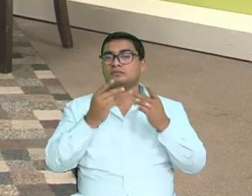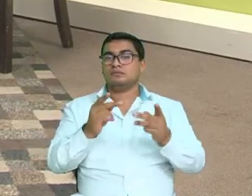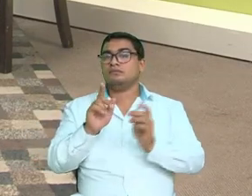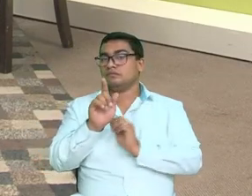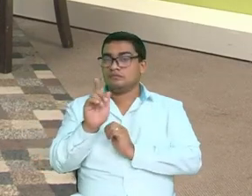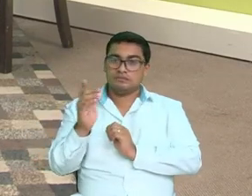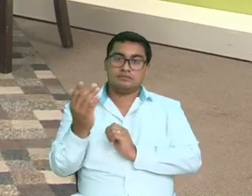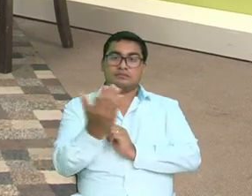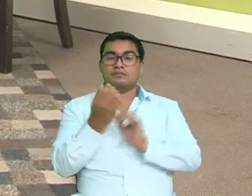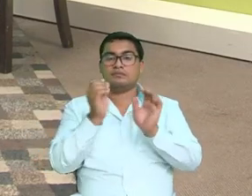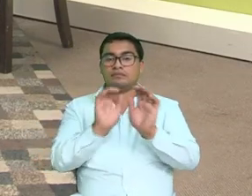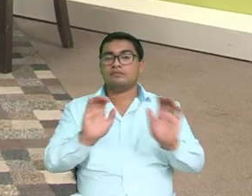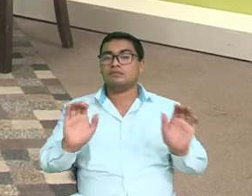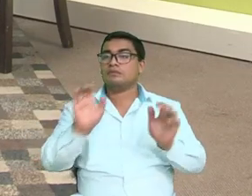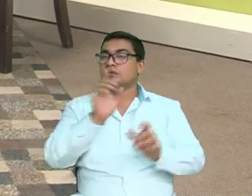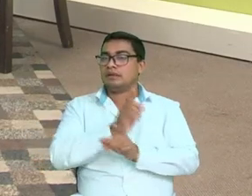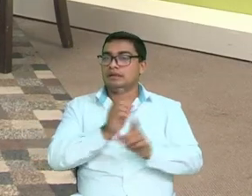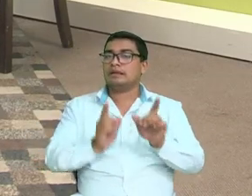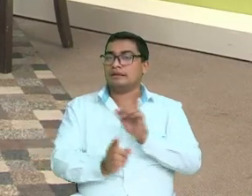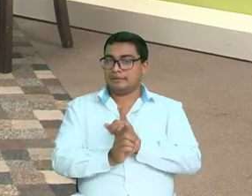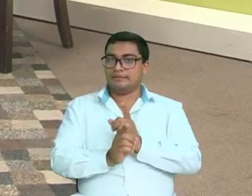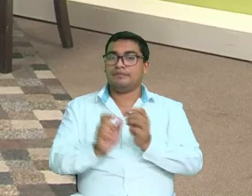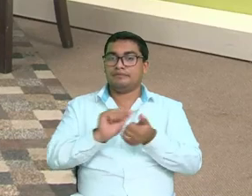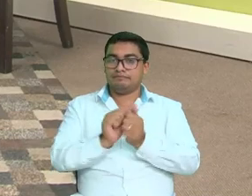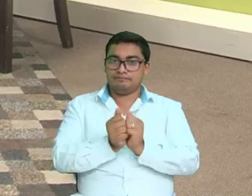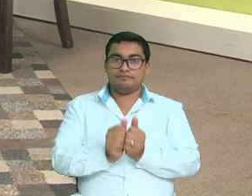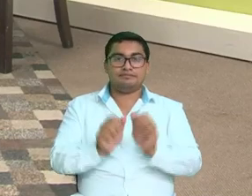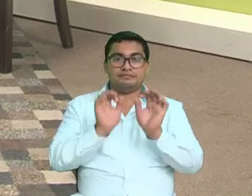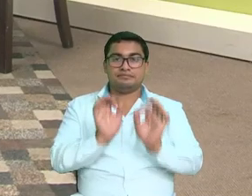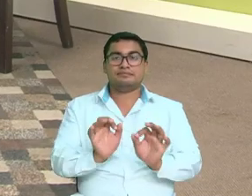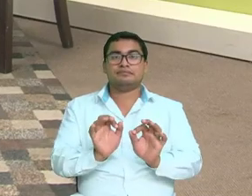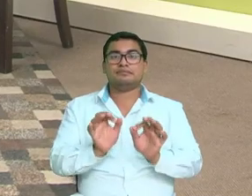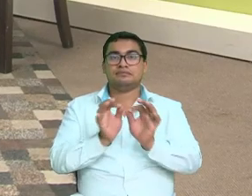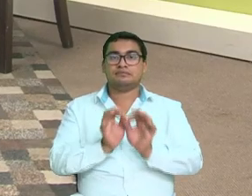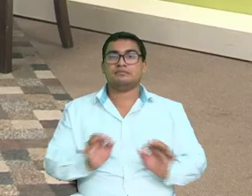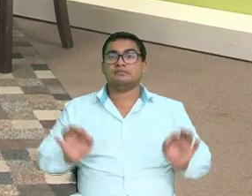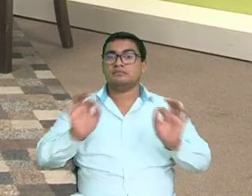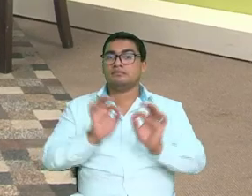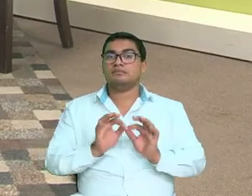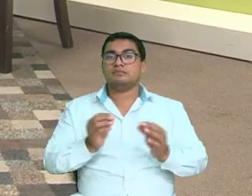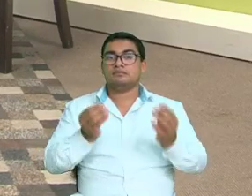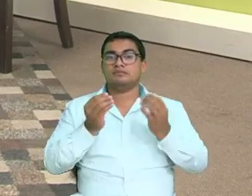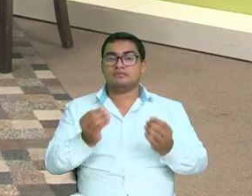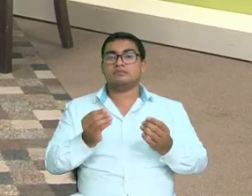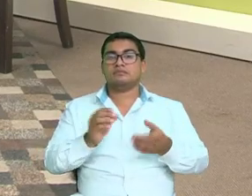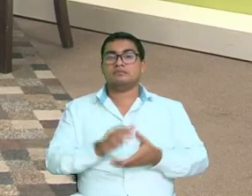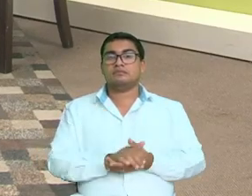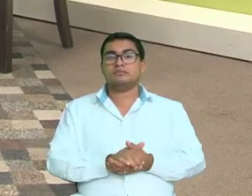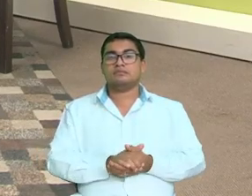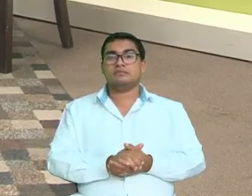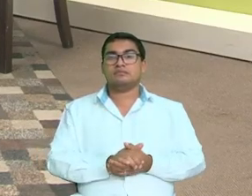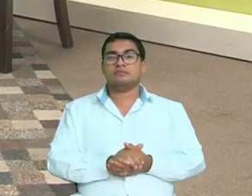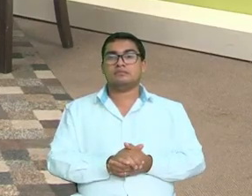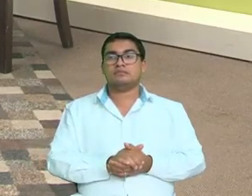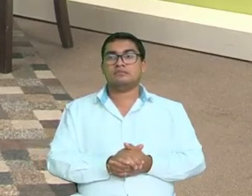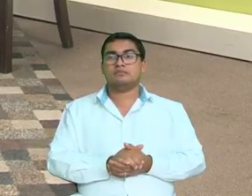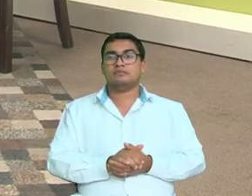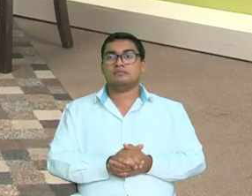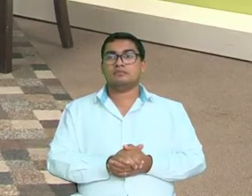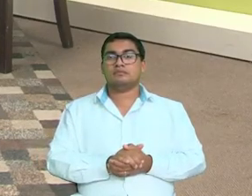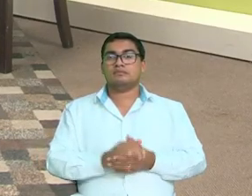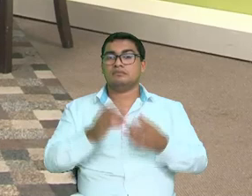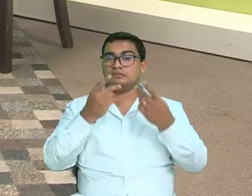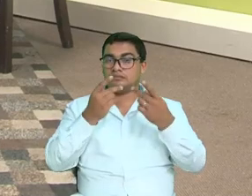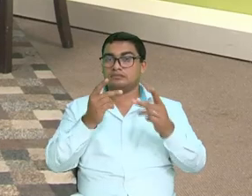deben de hacer alguna actividad física mientras no tenga una contraindicación. Es importante tomarlo en cuenta, obviamente. Sí, pero si van a hacer